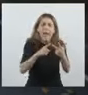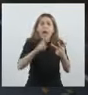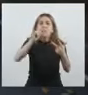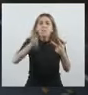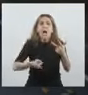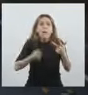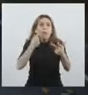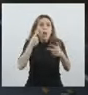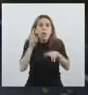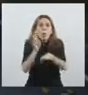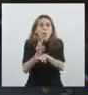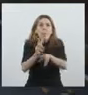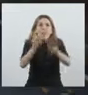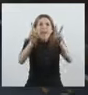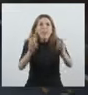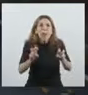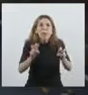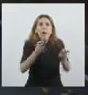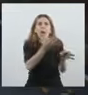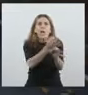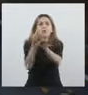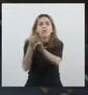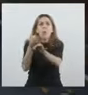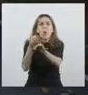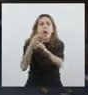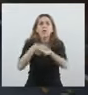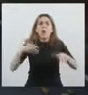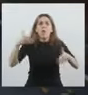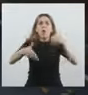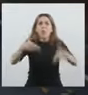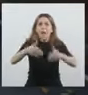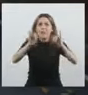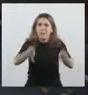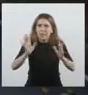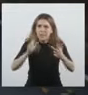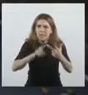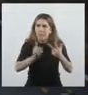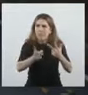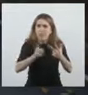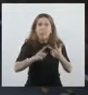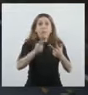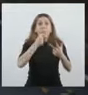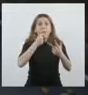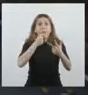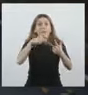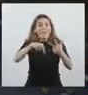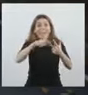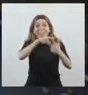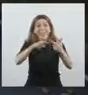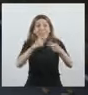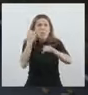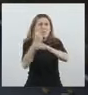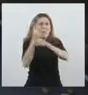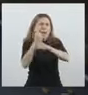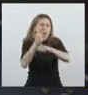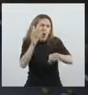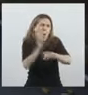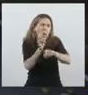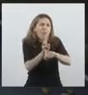la presencialidad en las escuelas. Si priorizamos esto, es necesario que juntos llevemos